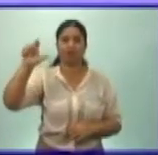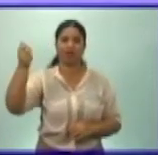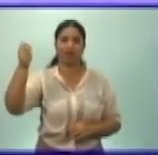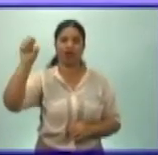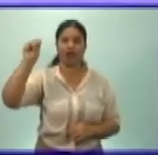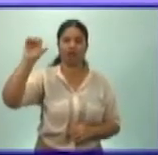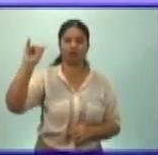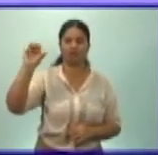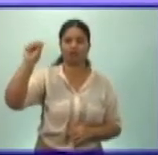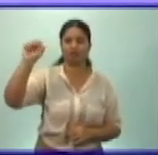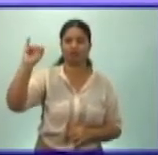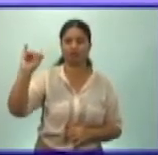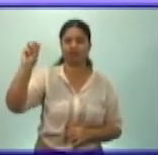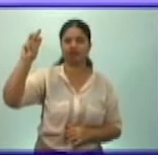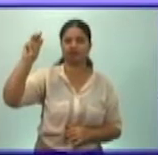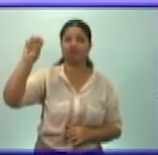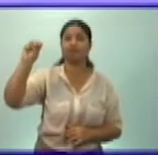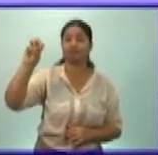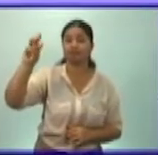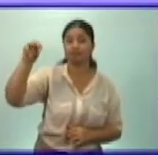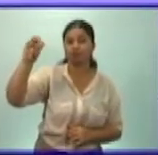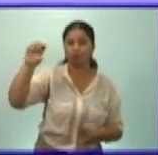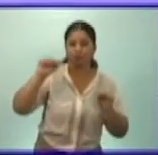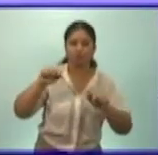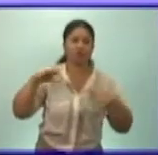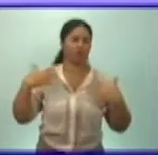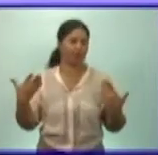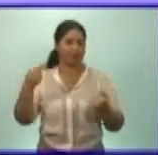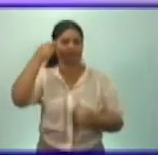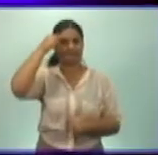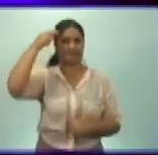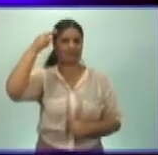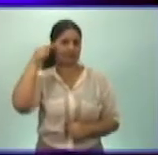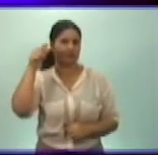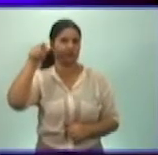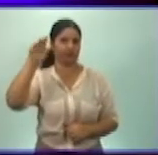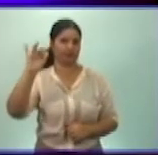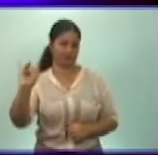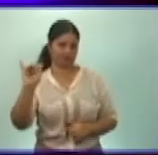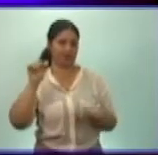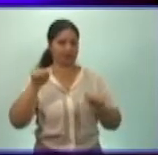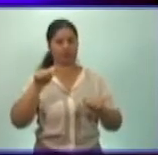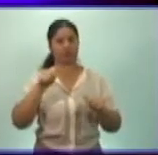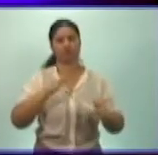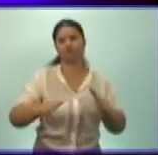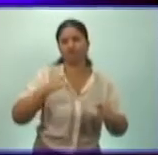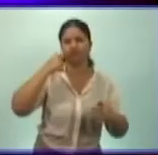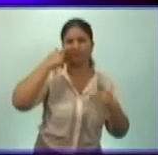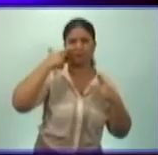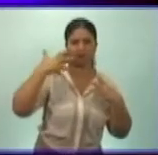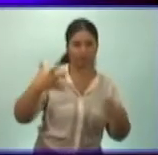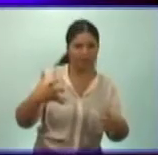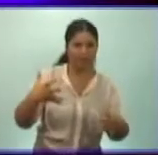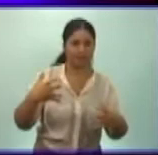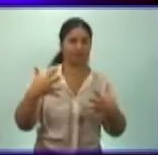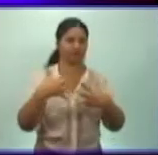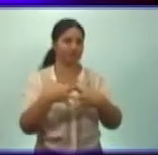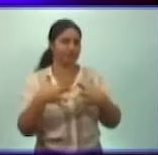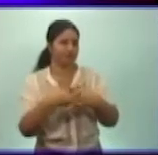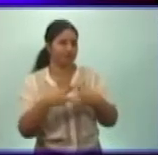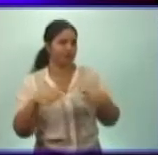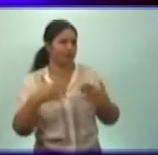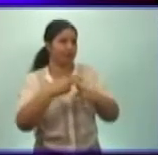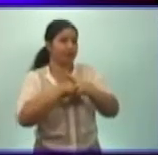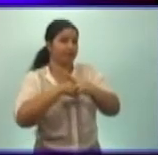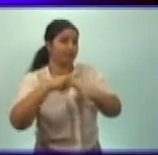la vida intelectual de Francia en el siglo XVII. ¿Y por qué entonces se desarrolló